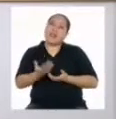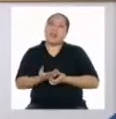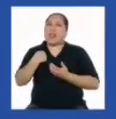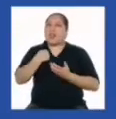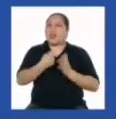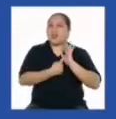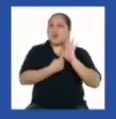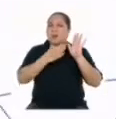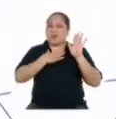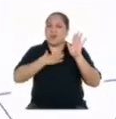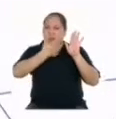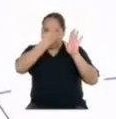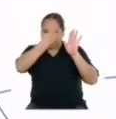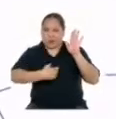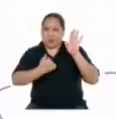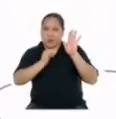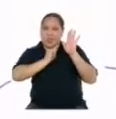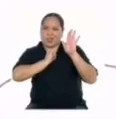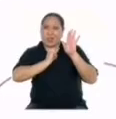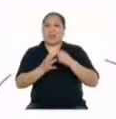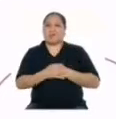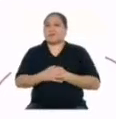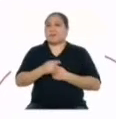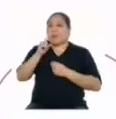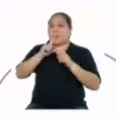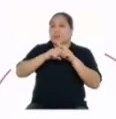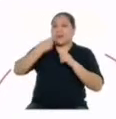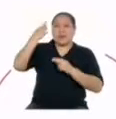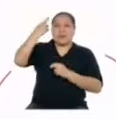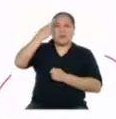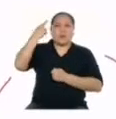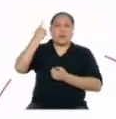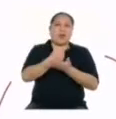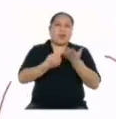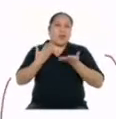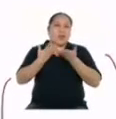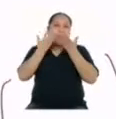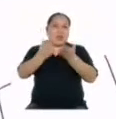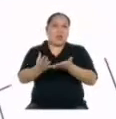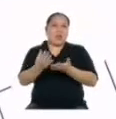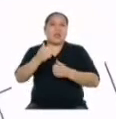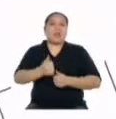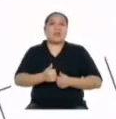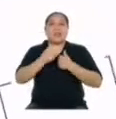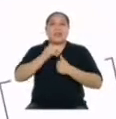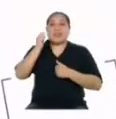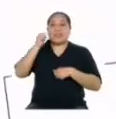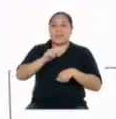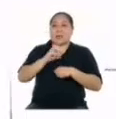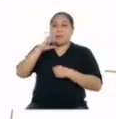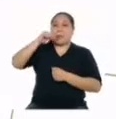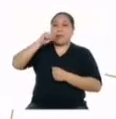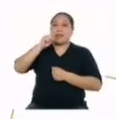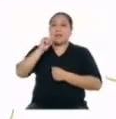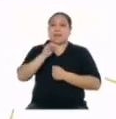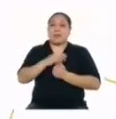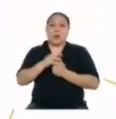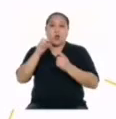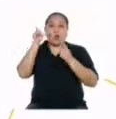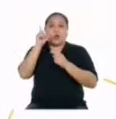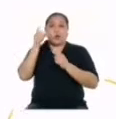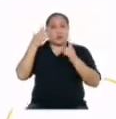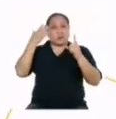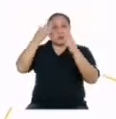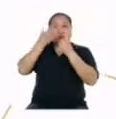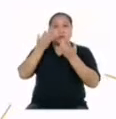sobre nuestra identidad. Para empezar a reflexionar acerca de lo que aporta a nuestras vidas tener un pasatiempo, el lunes les dejamos el